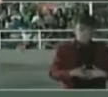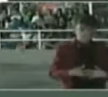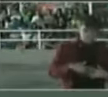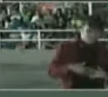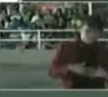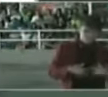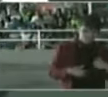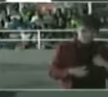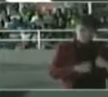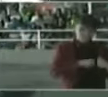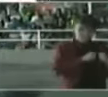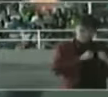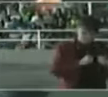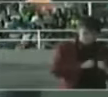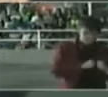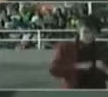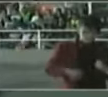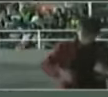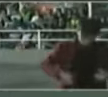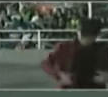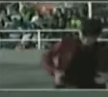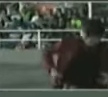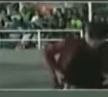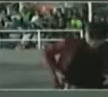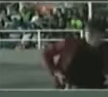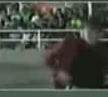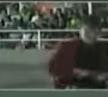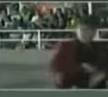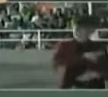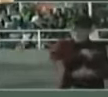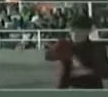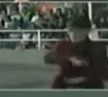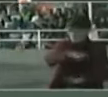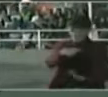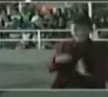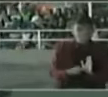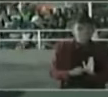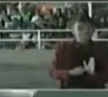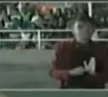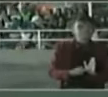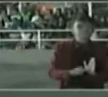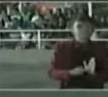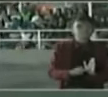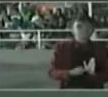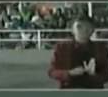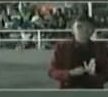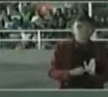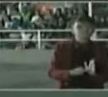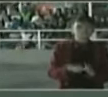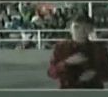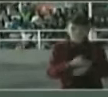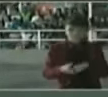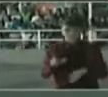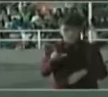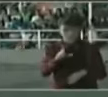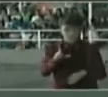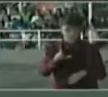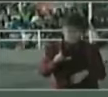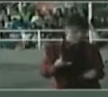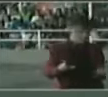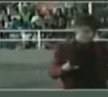Corazón, hígado, riñones, páncreas, todo. El día lunes, el más crítico, después